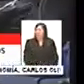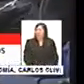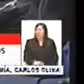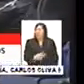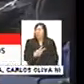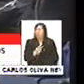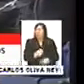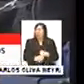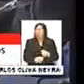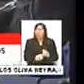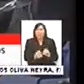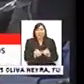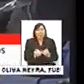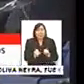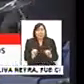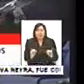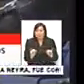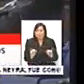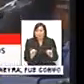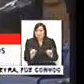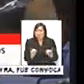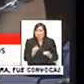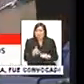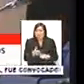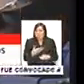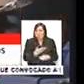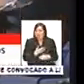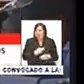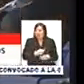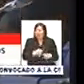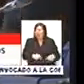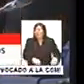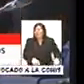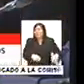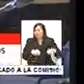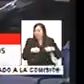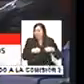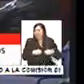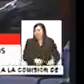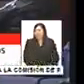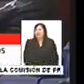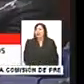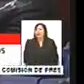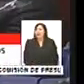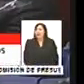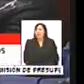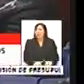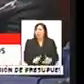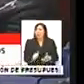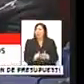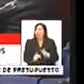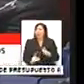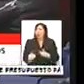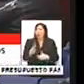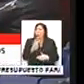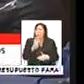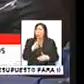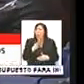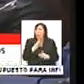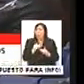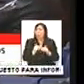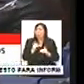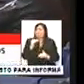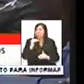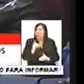a los 200 años de independencia y siguen yendo los gobiernos a repartir frazadas a localidades que están por encima de los 4.000